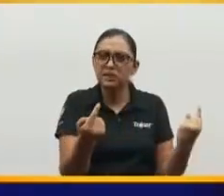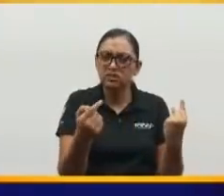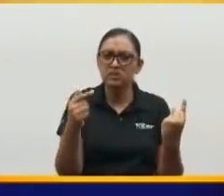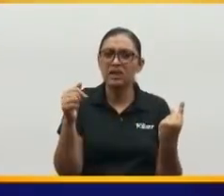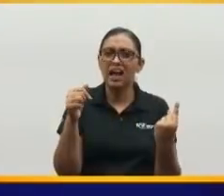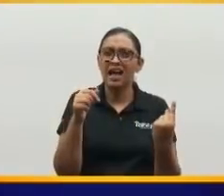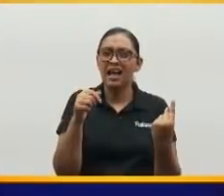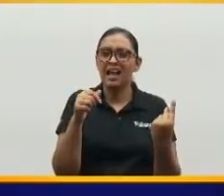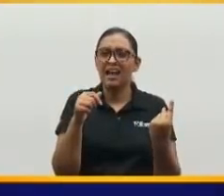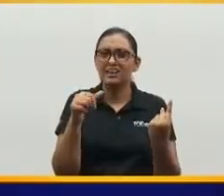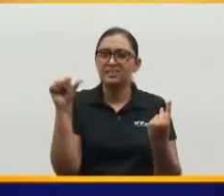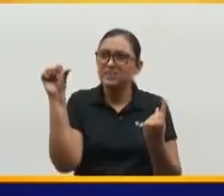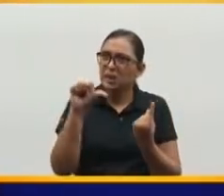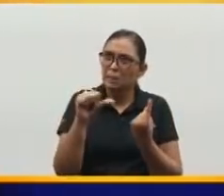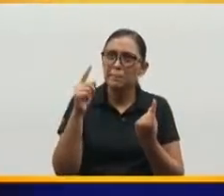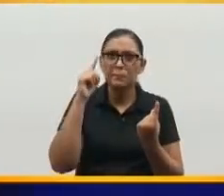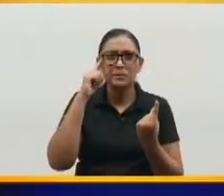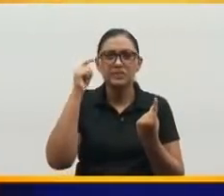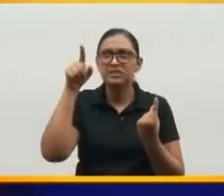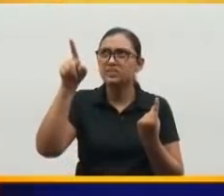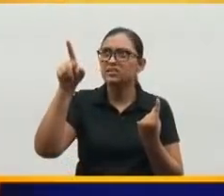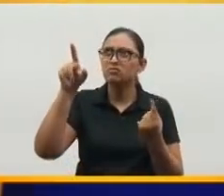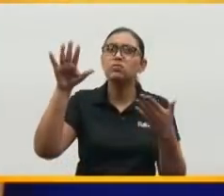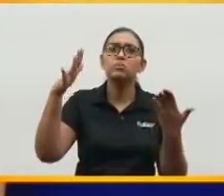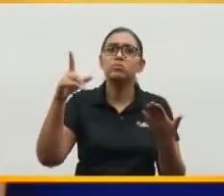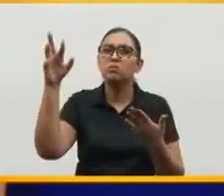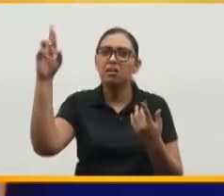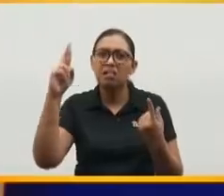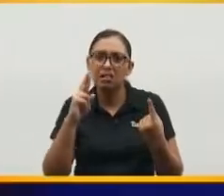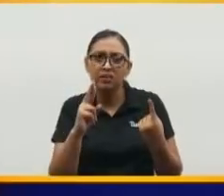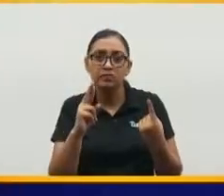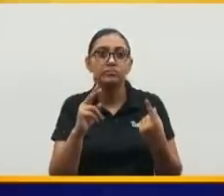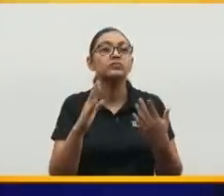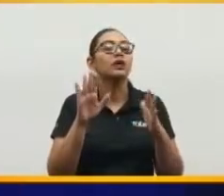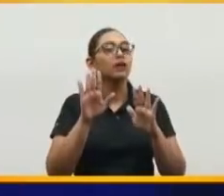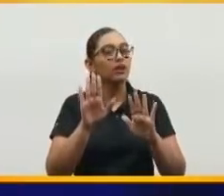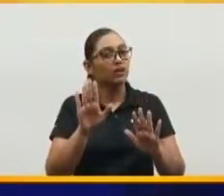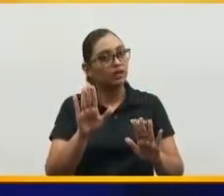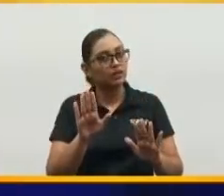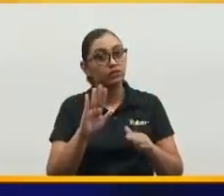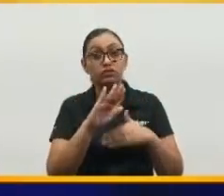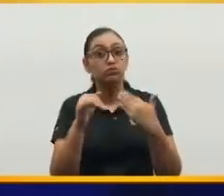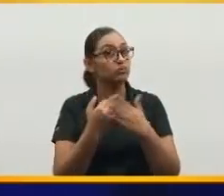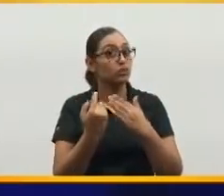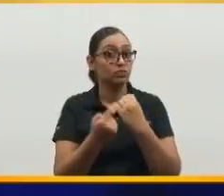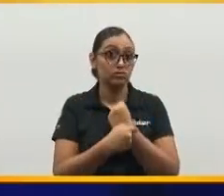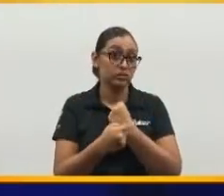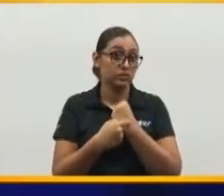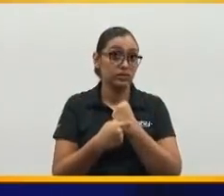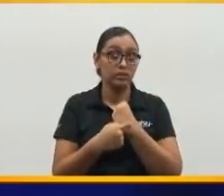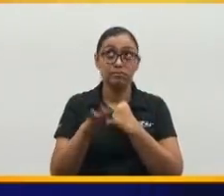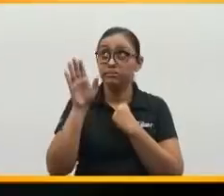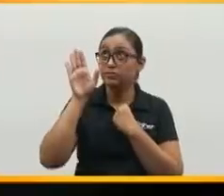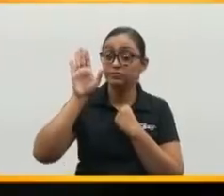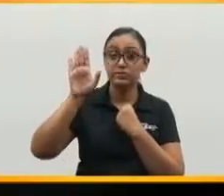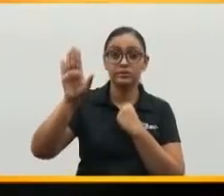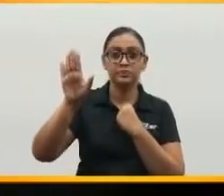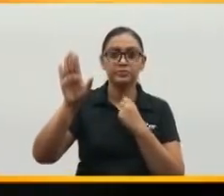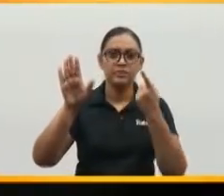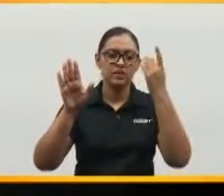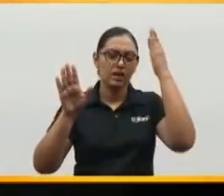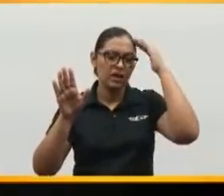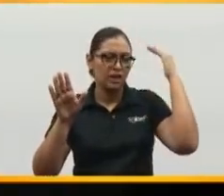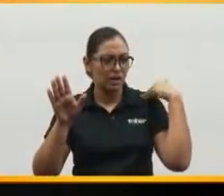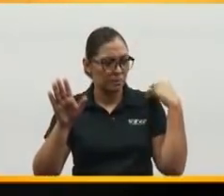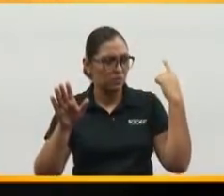momentito, todo tiene una razón de ser y todo tiene una manera para hacerlo. Y esta señora, de la cual es la primera